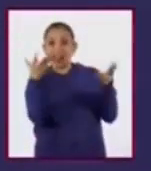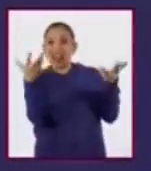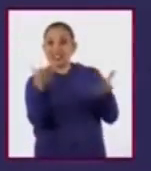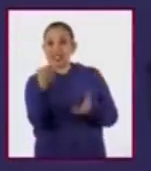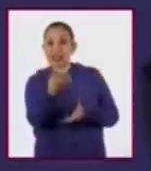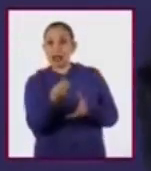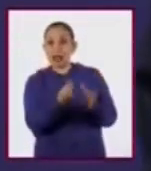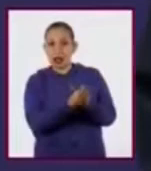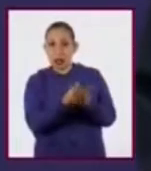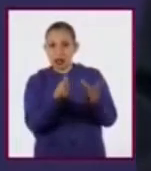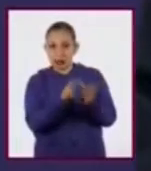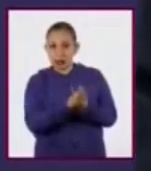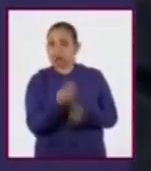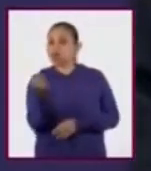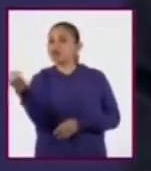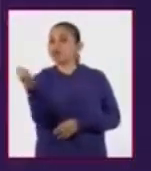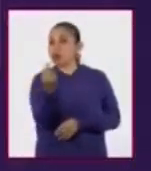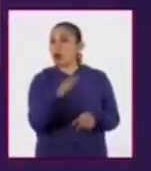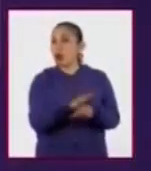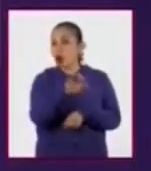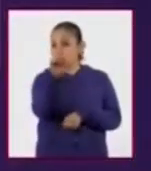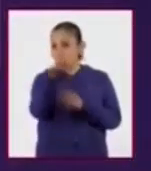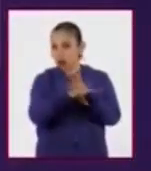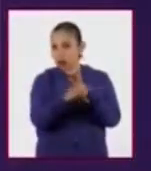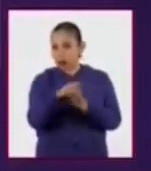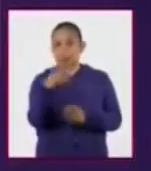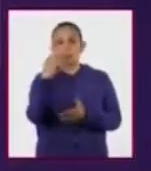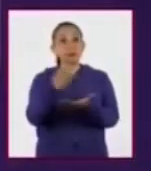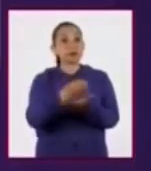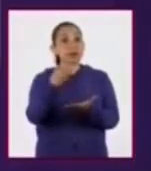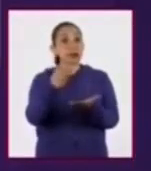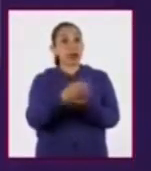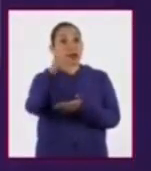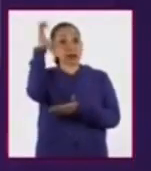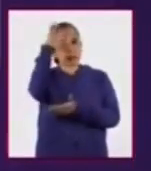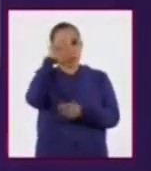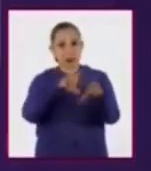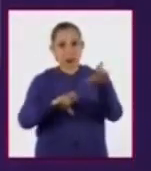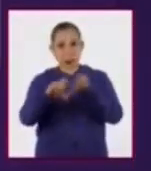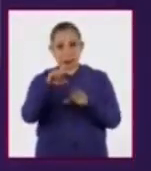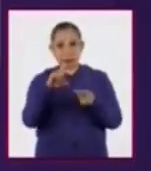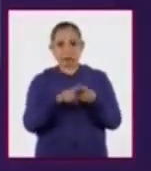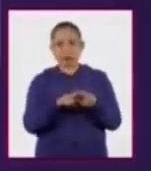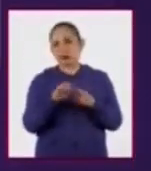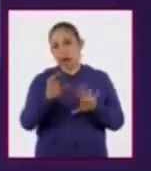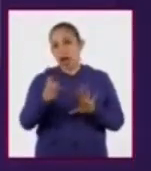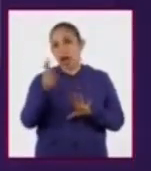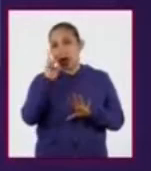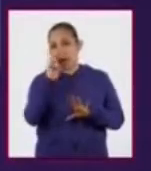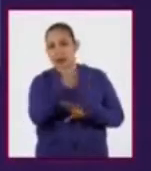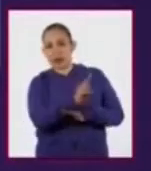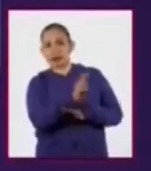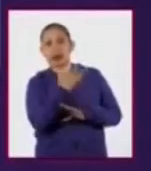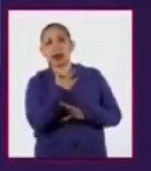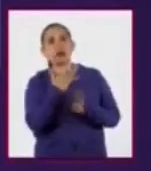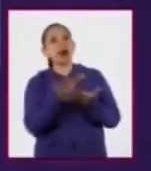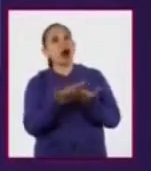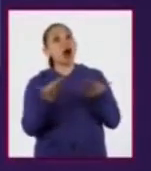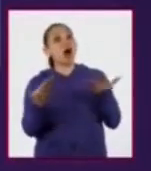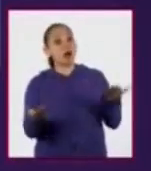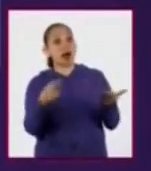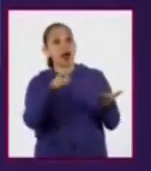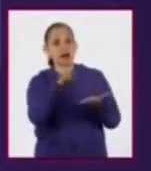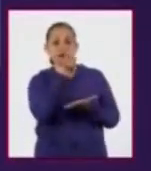de esta sesión, necesitaremos su cuaderno de ciencias química, que como lo habrán notado, se ha convertido en